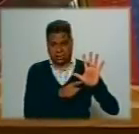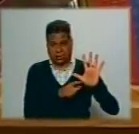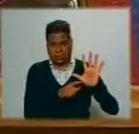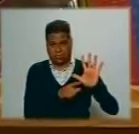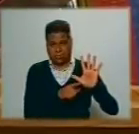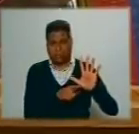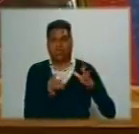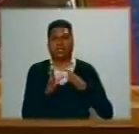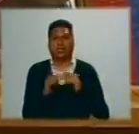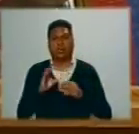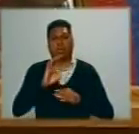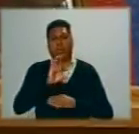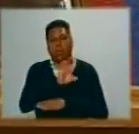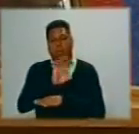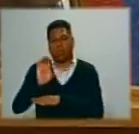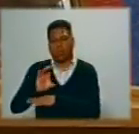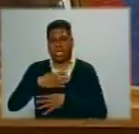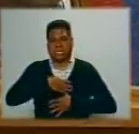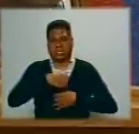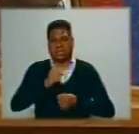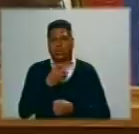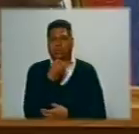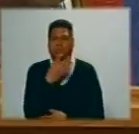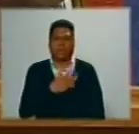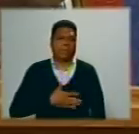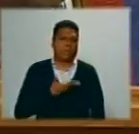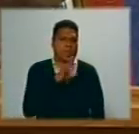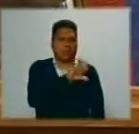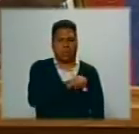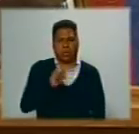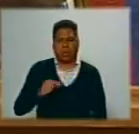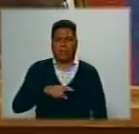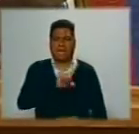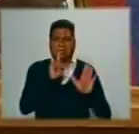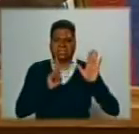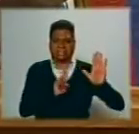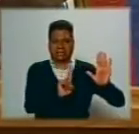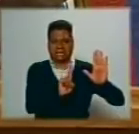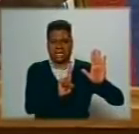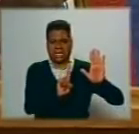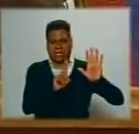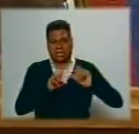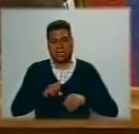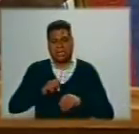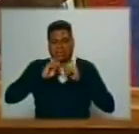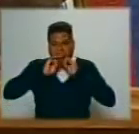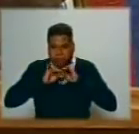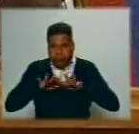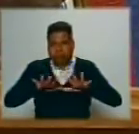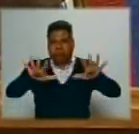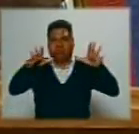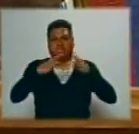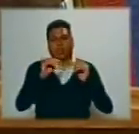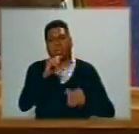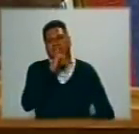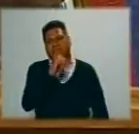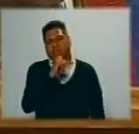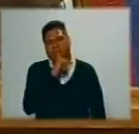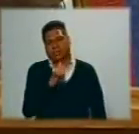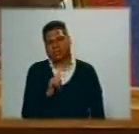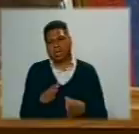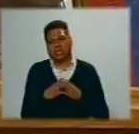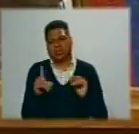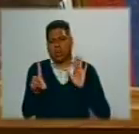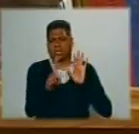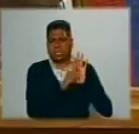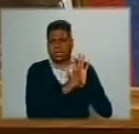y su seguridad en el acceso a los bienes y servicios. 6. Difundir información y promover la educación de las personas en cuanto a sus